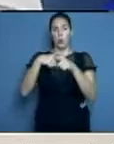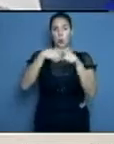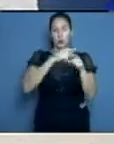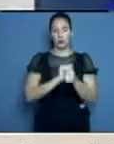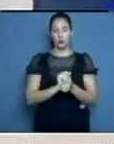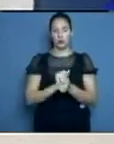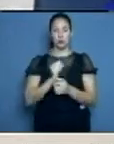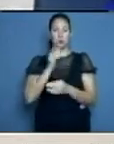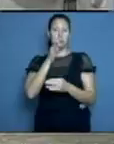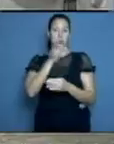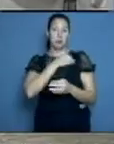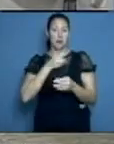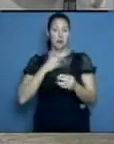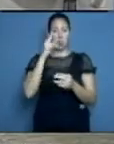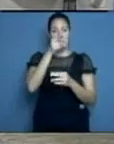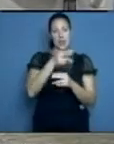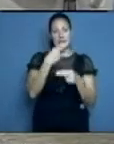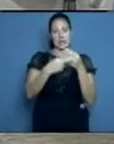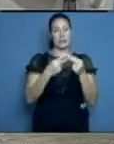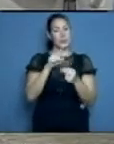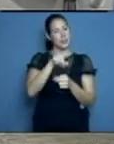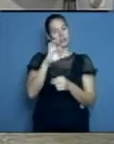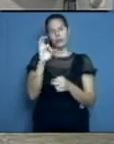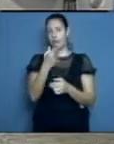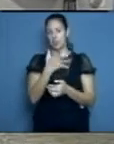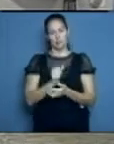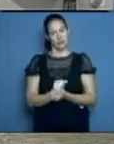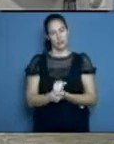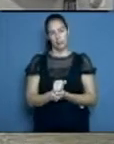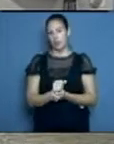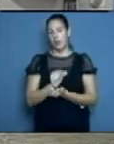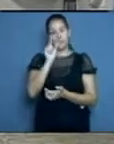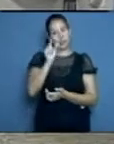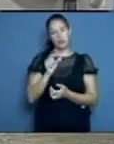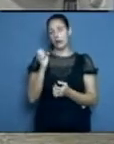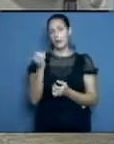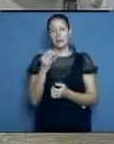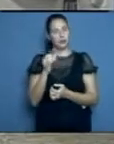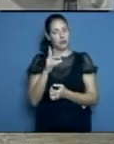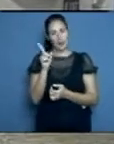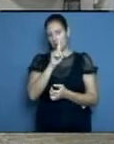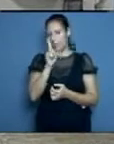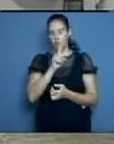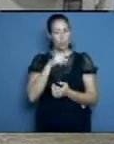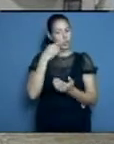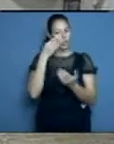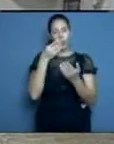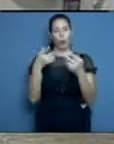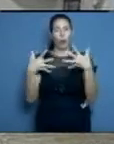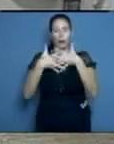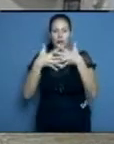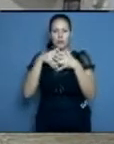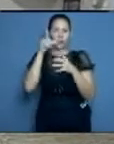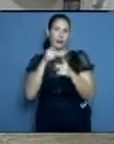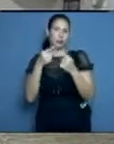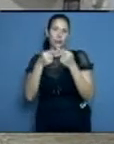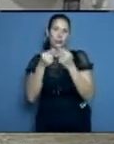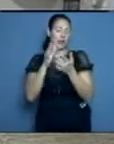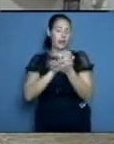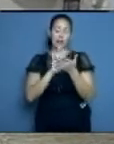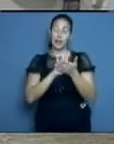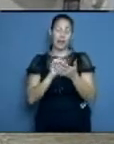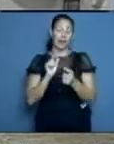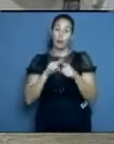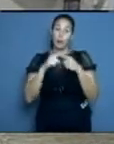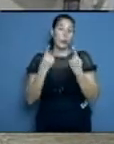innecesariamente. Y eso está sucediendo. Y así no hay cobertura que resista en una provincia